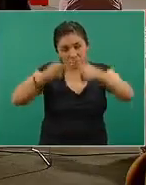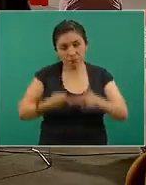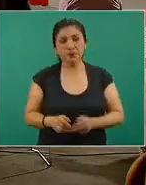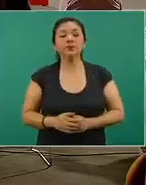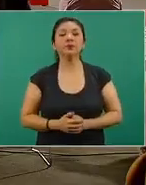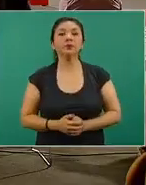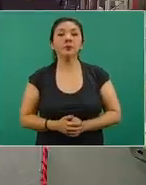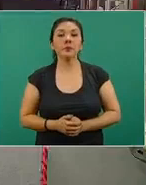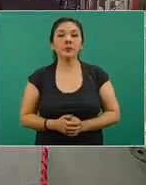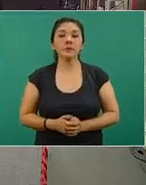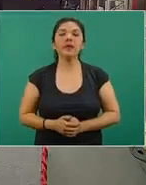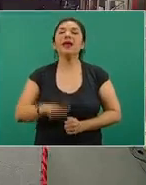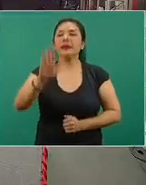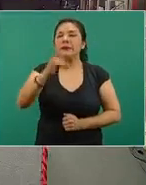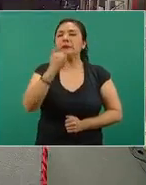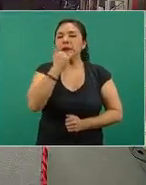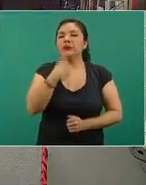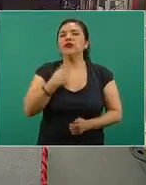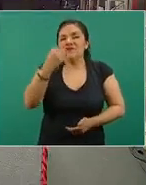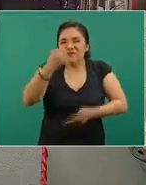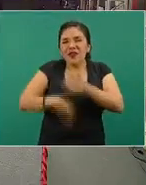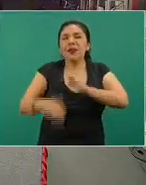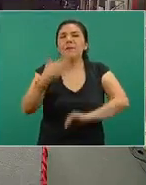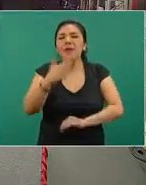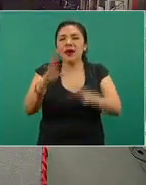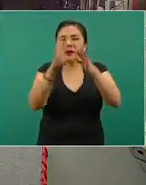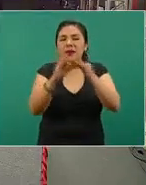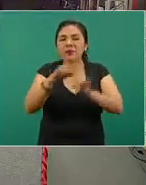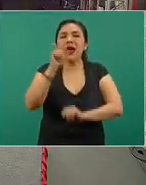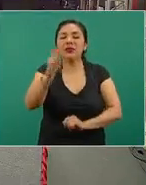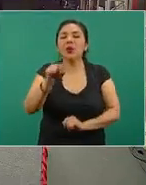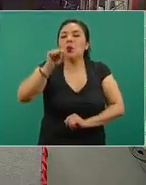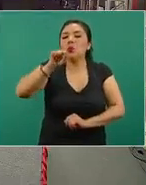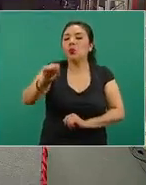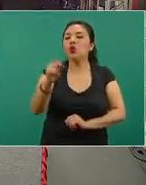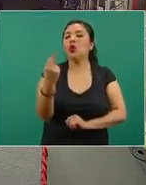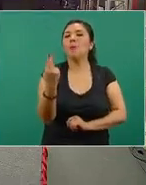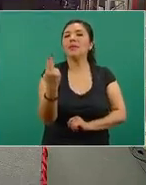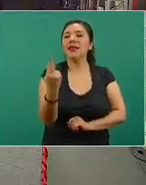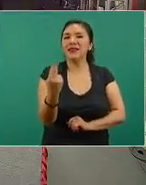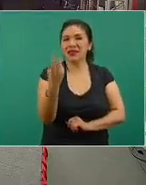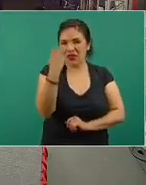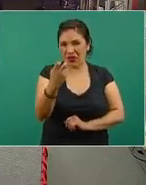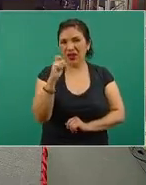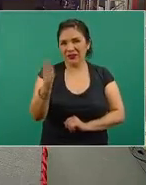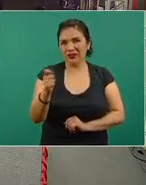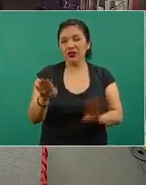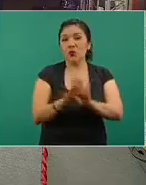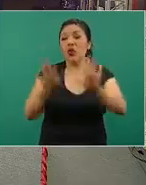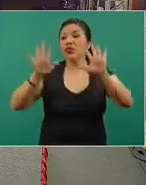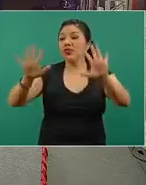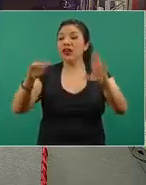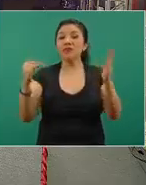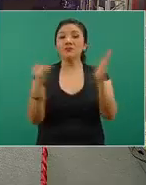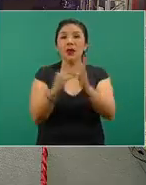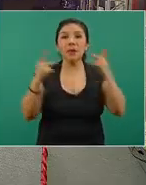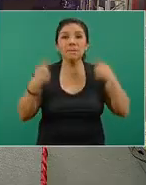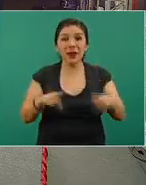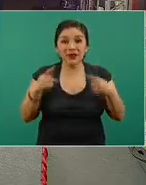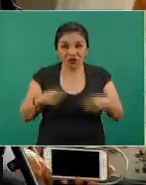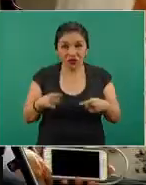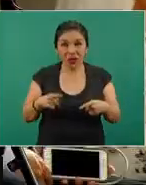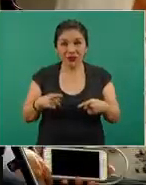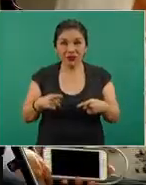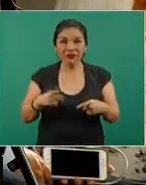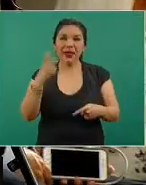Sí, creo que lo expliqué mal, y sí es 0.25, quedaría más o menos de cada 10,000,